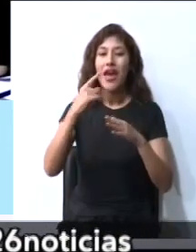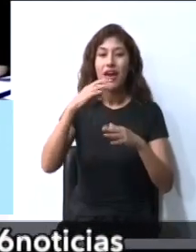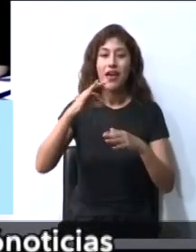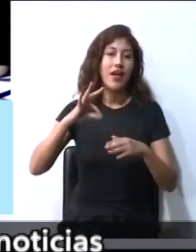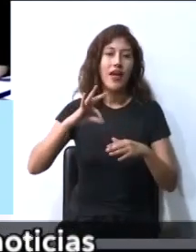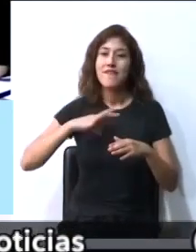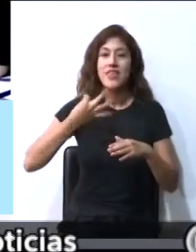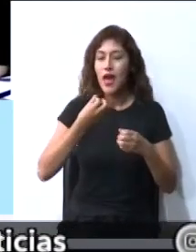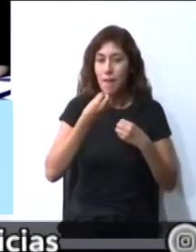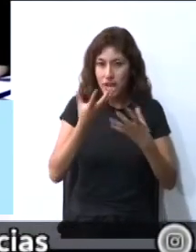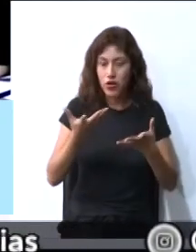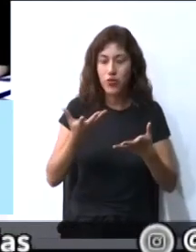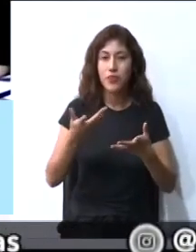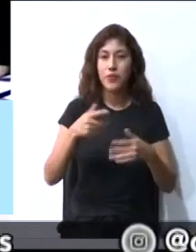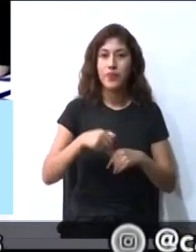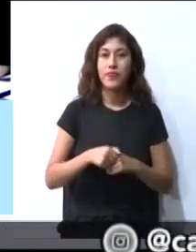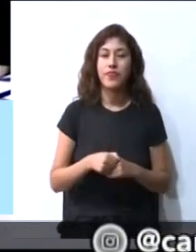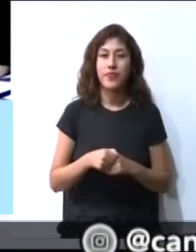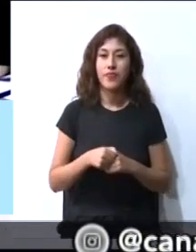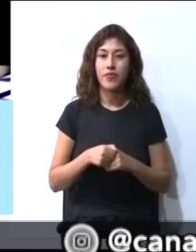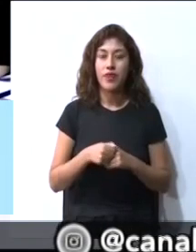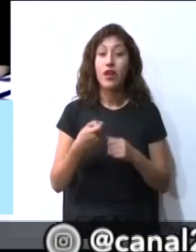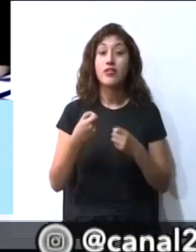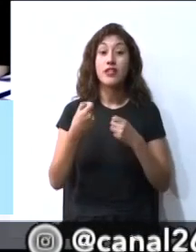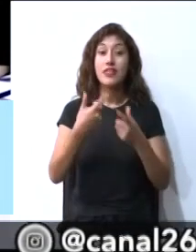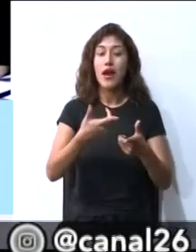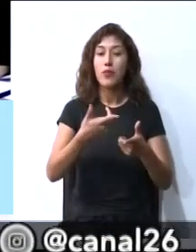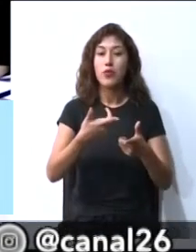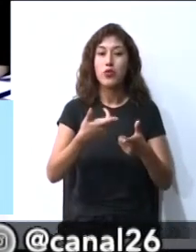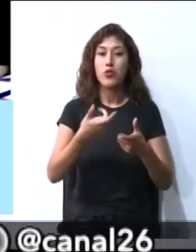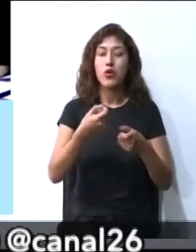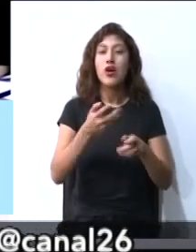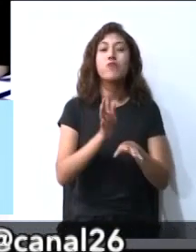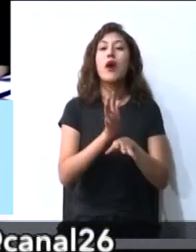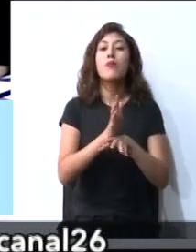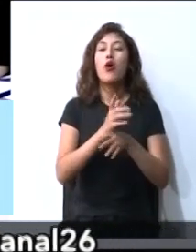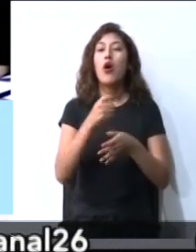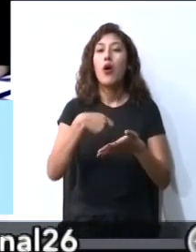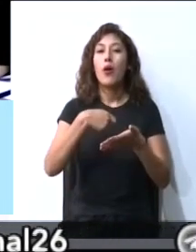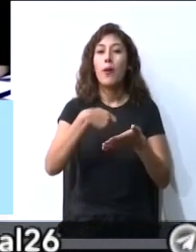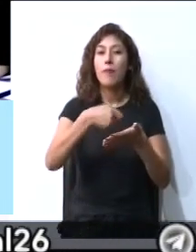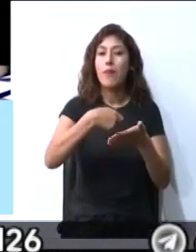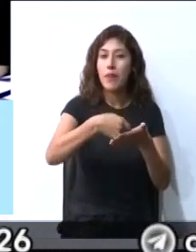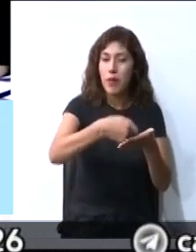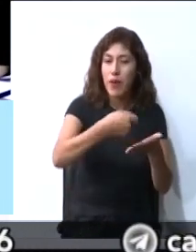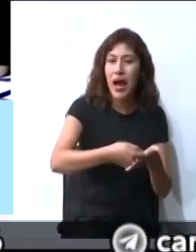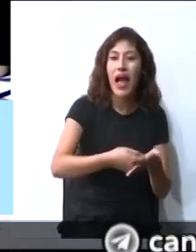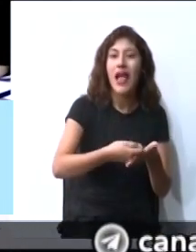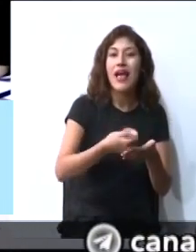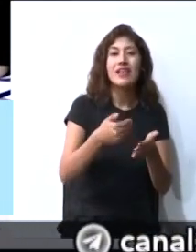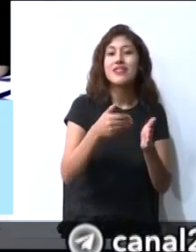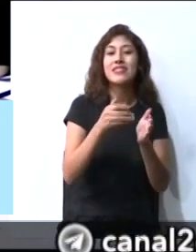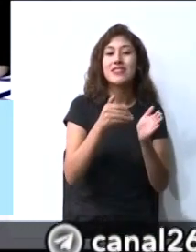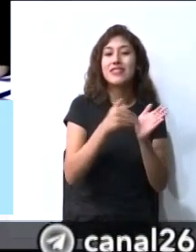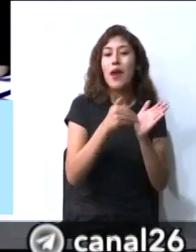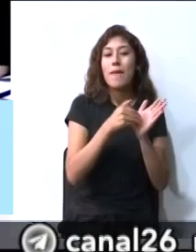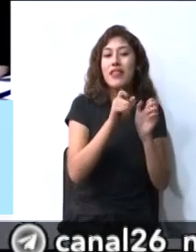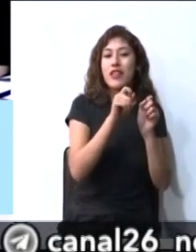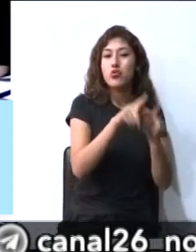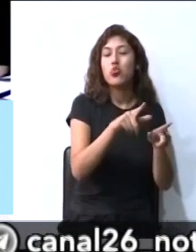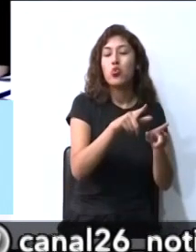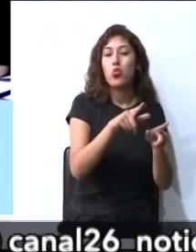de asistencia orientado a facilitar, no a regalar. Cada familia, acorde a sus posibilidades, acuerda un plan